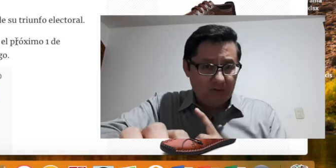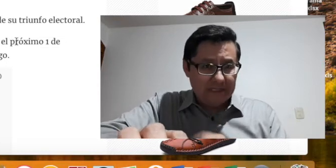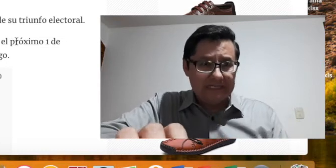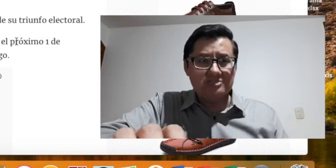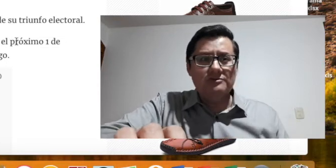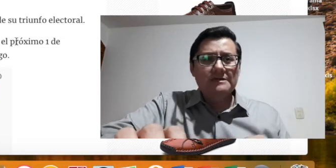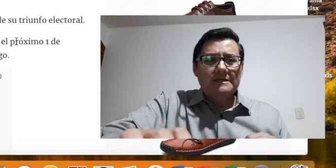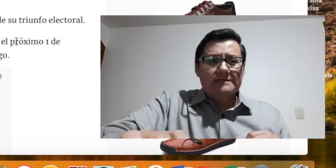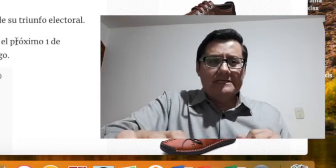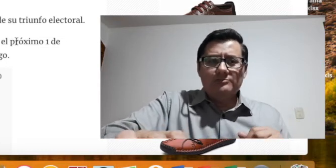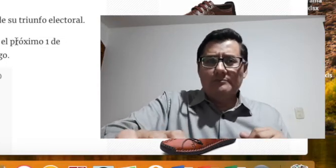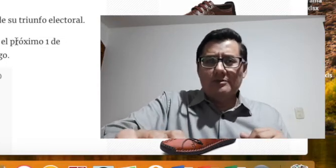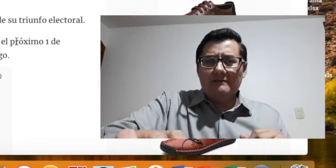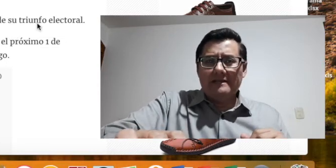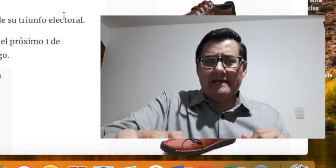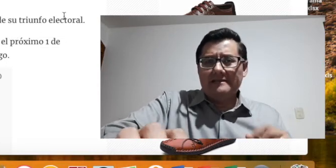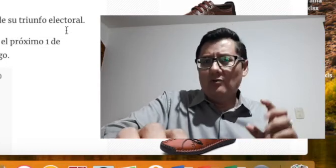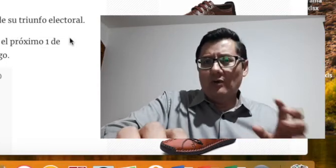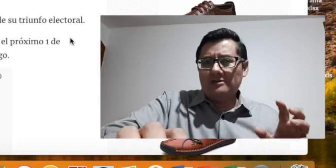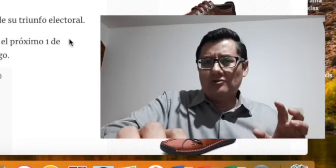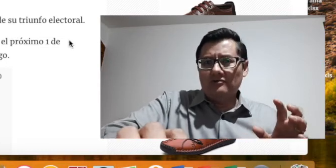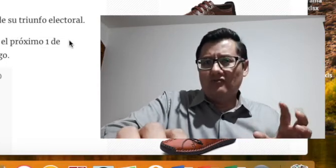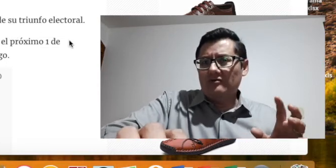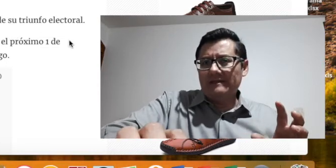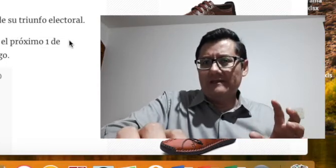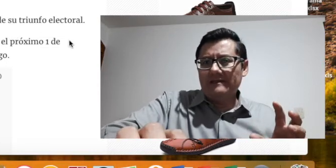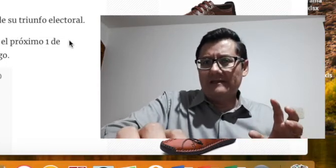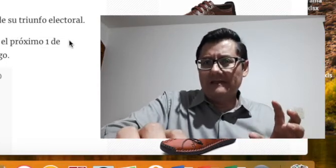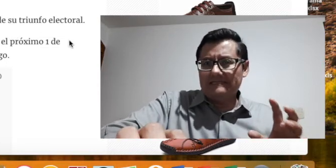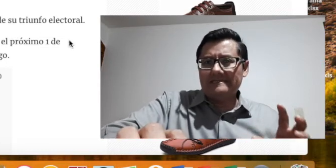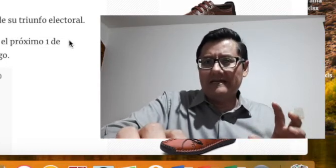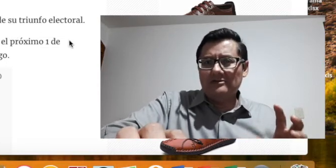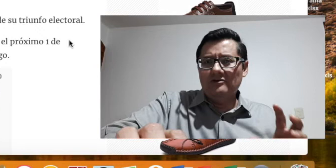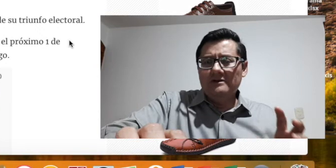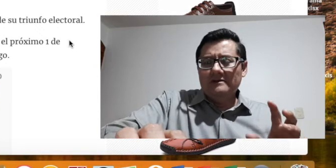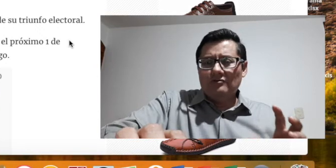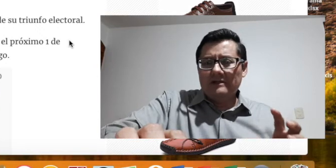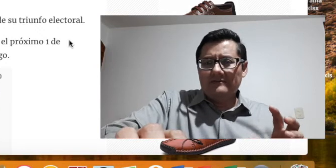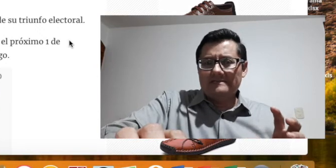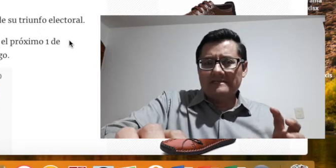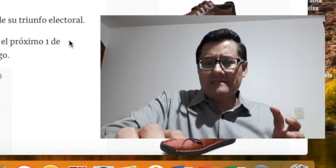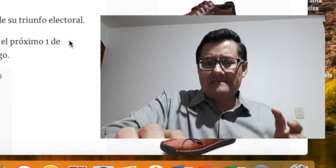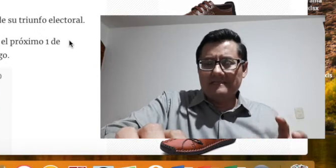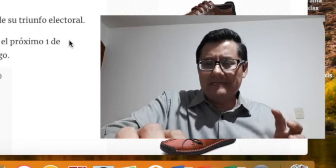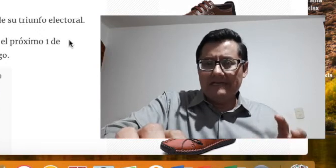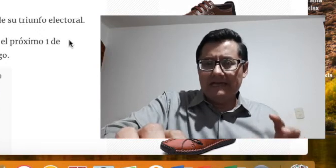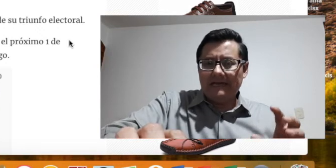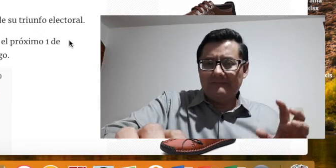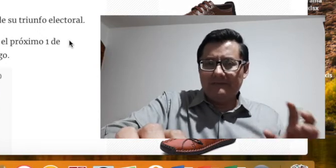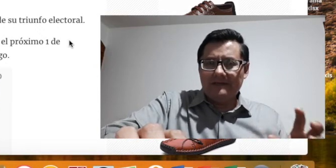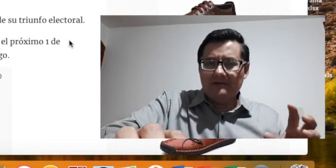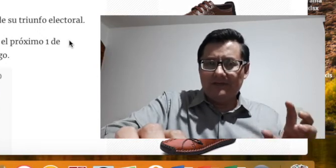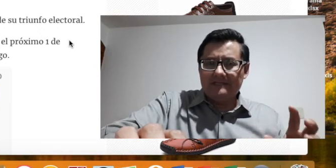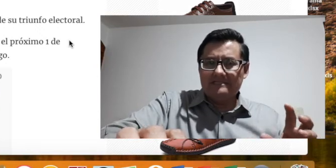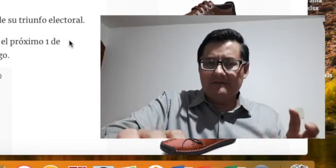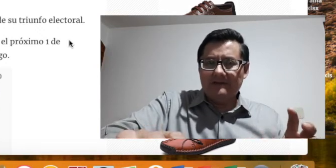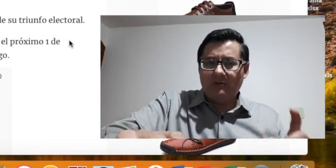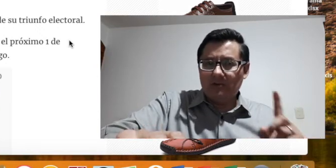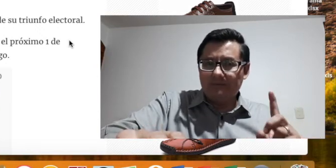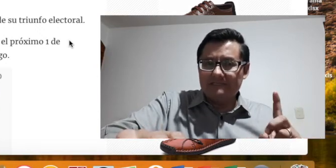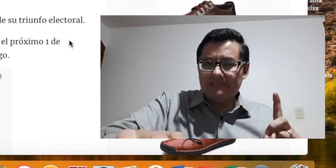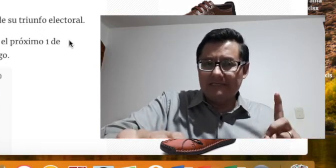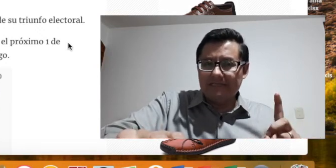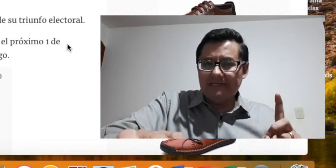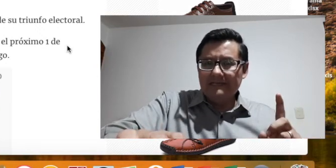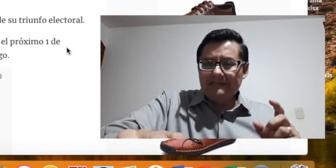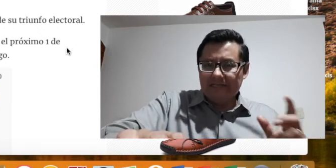que olvidar eso. Y es muy probable que haya un cuarto informe este año una vez que se llegue al 1 de diciembre cuando